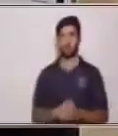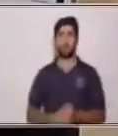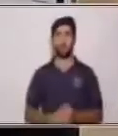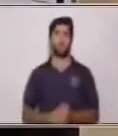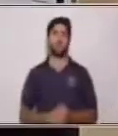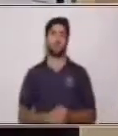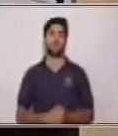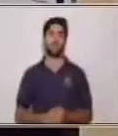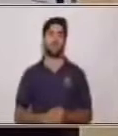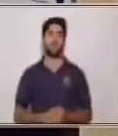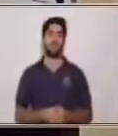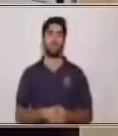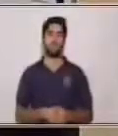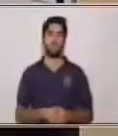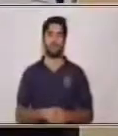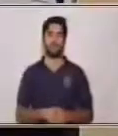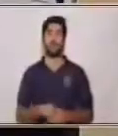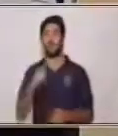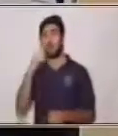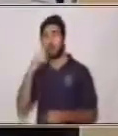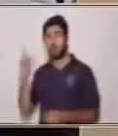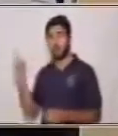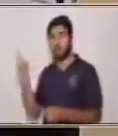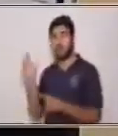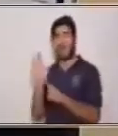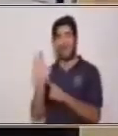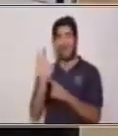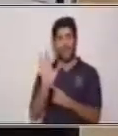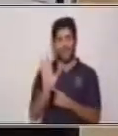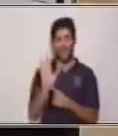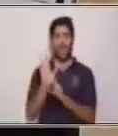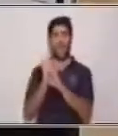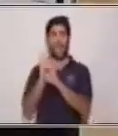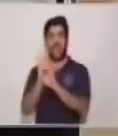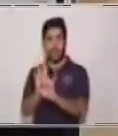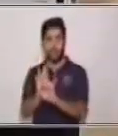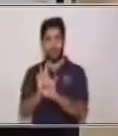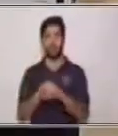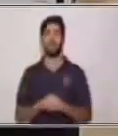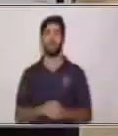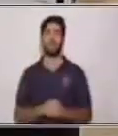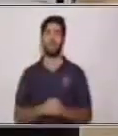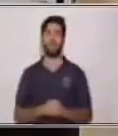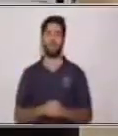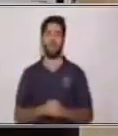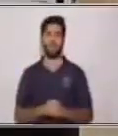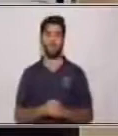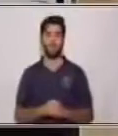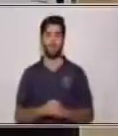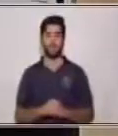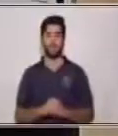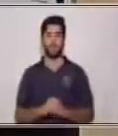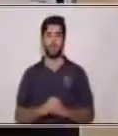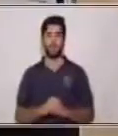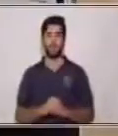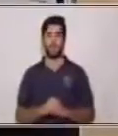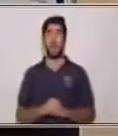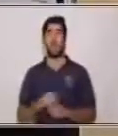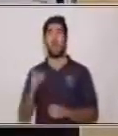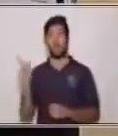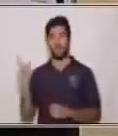al médico. Acá tengo un ejemplo de lo que es una receta médica, ¿sí? Y